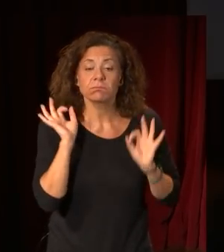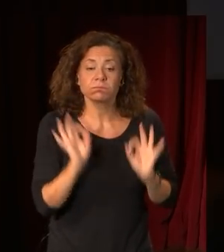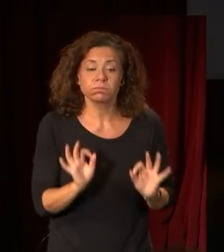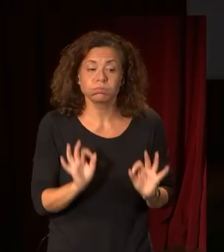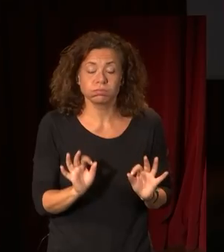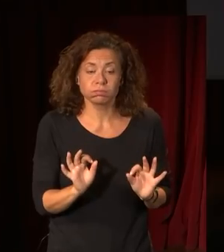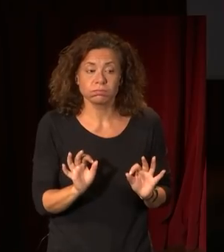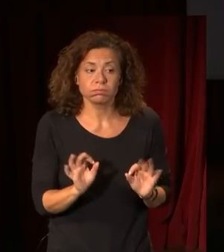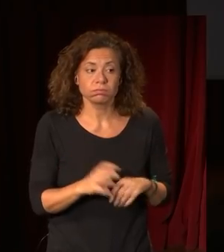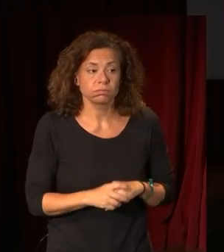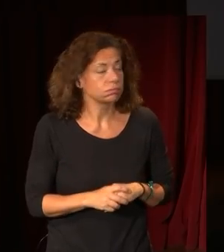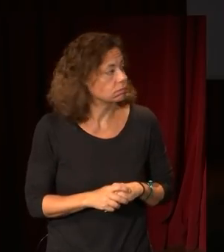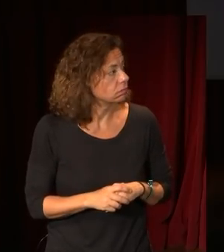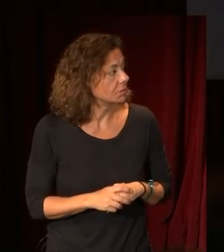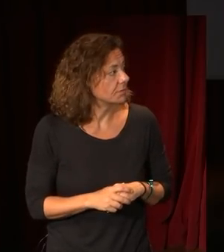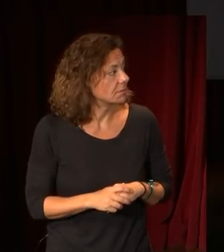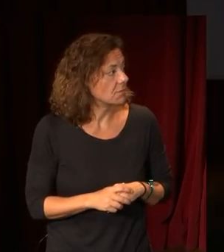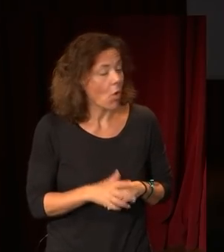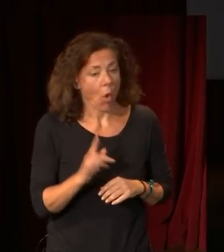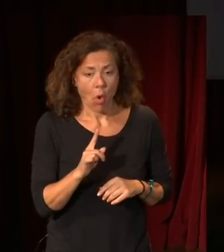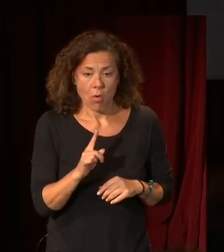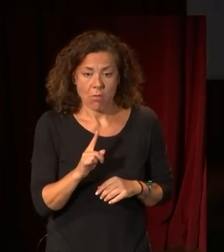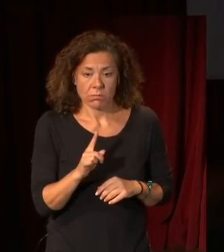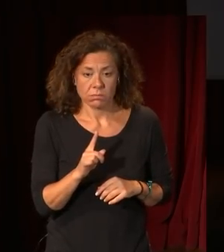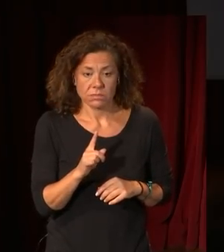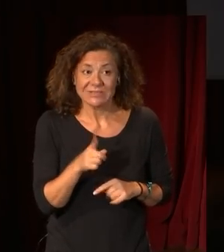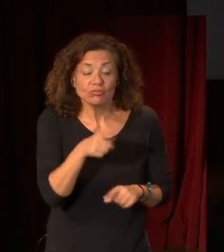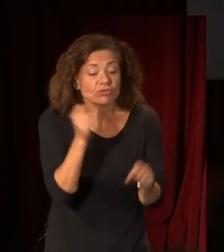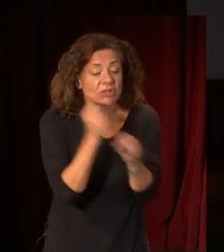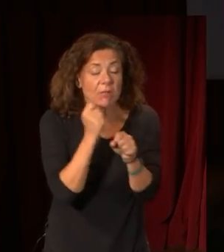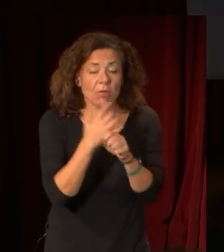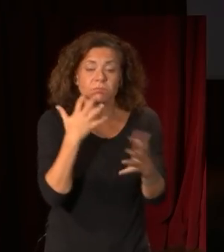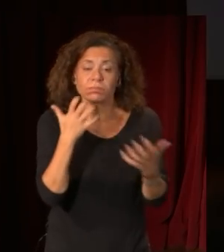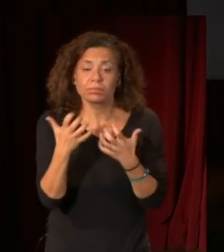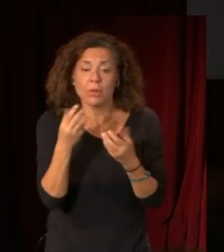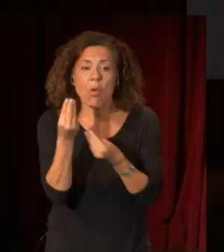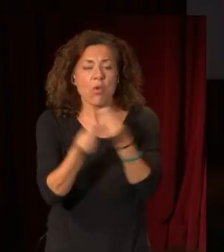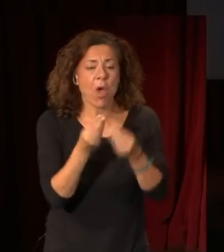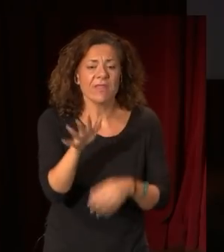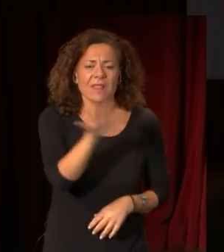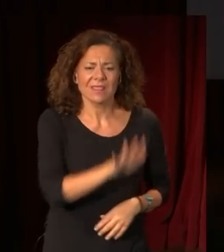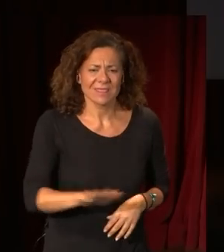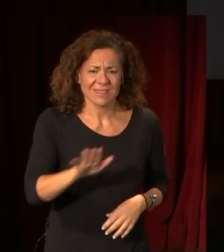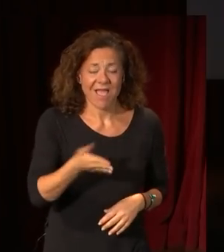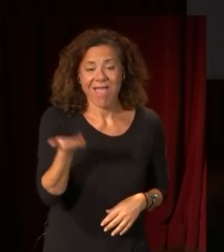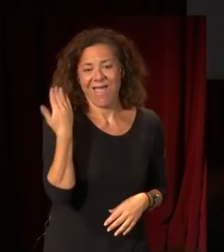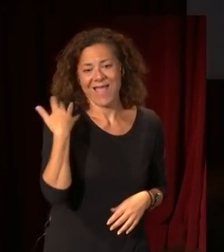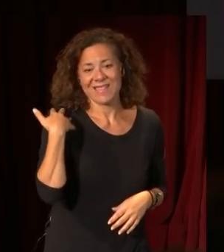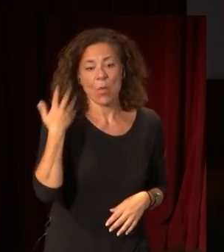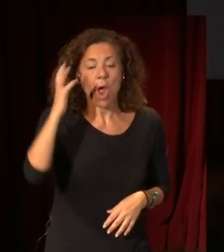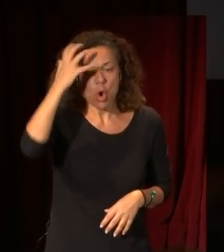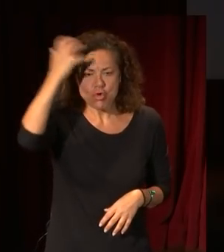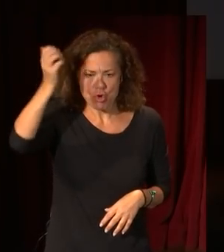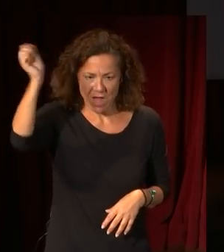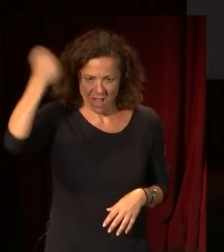buena parte casi toda su trayectoria artística se desarrollará en la antigua corona de aragón en los